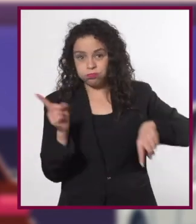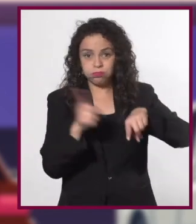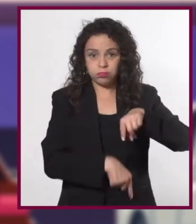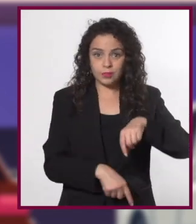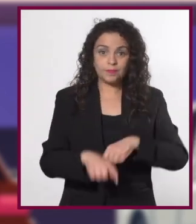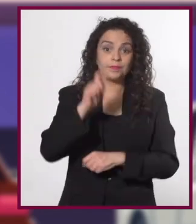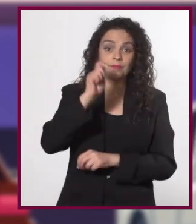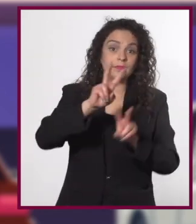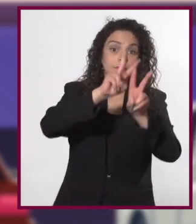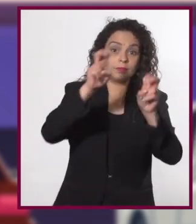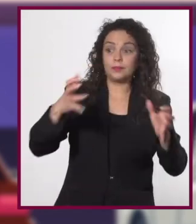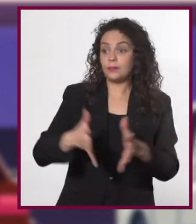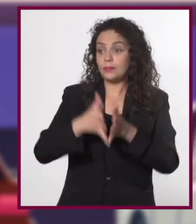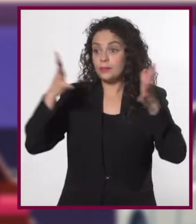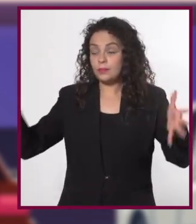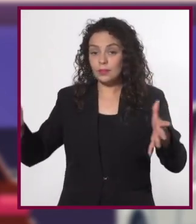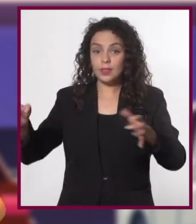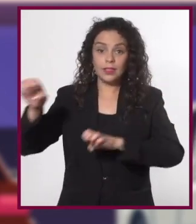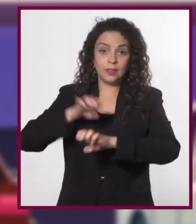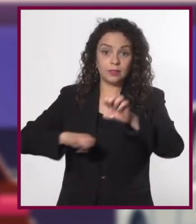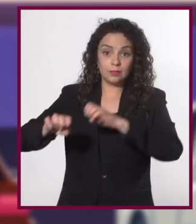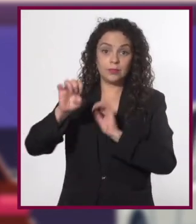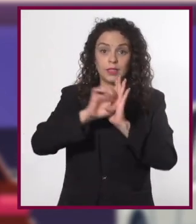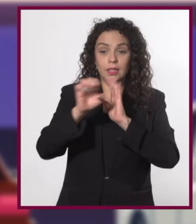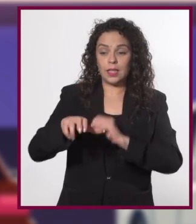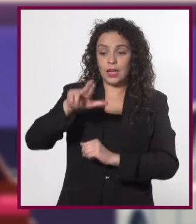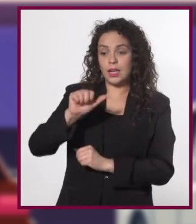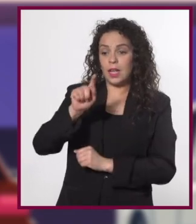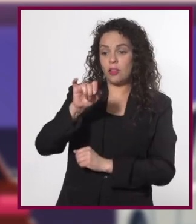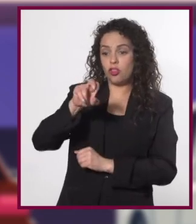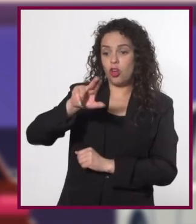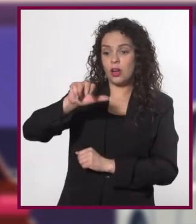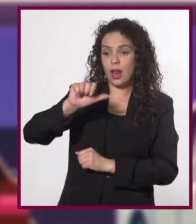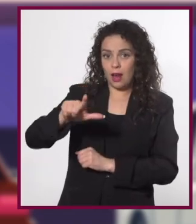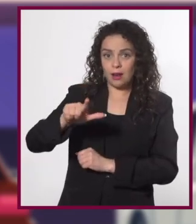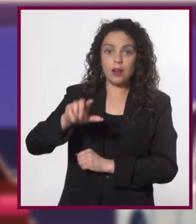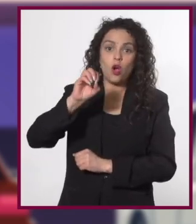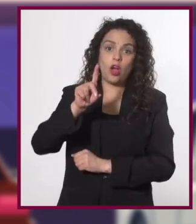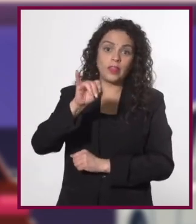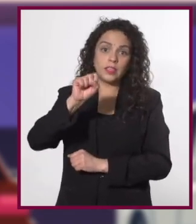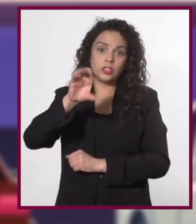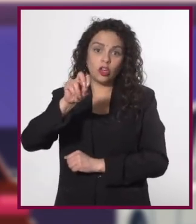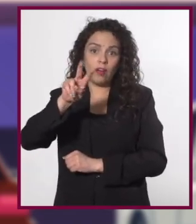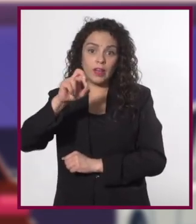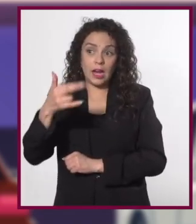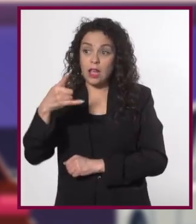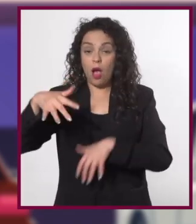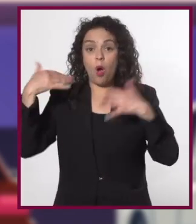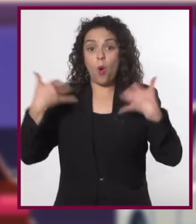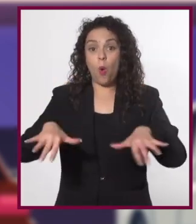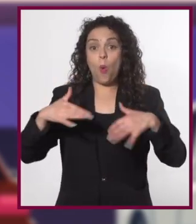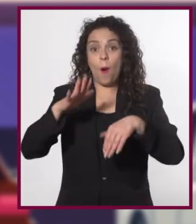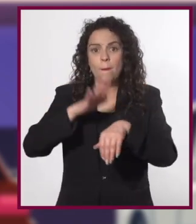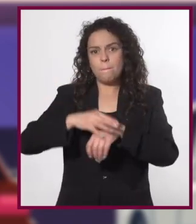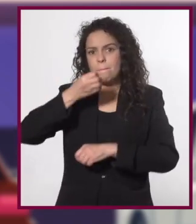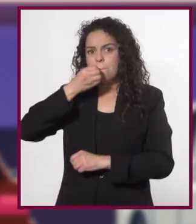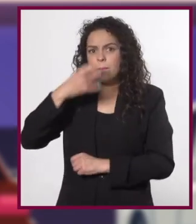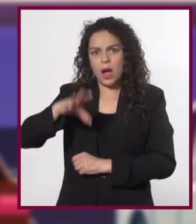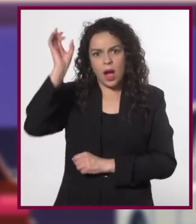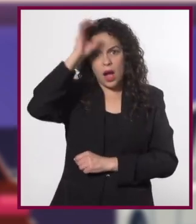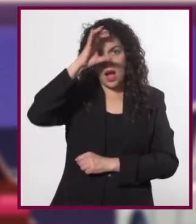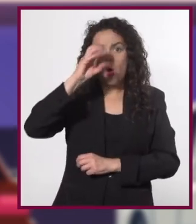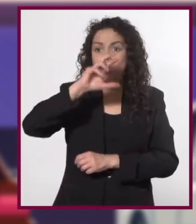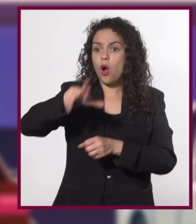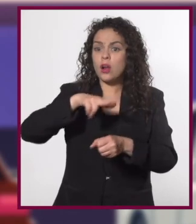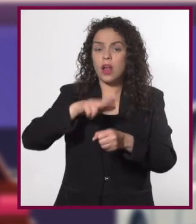temas clásicos de las grandes compañías como National Geographic o Discovery Channel se vuelven las maravillas de la ciencia y la naturaleza